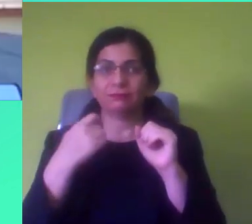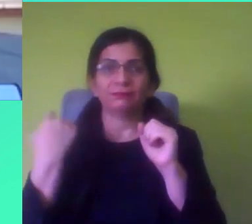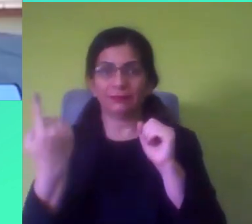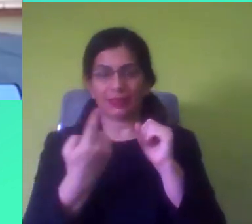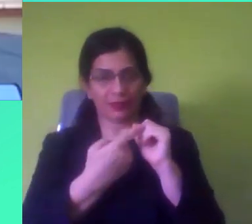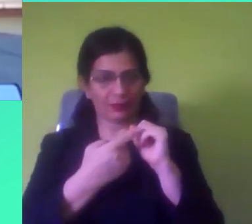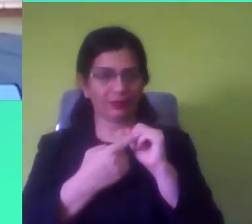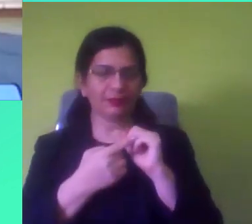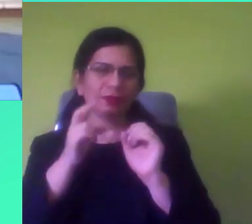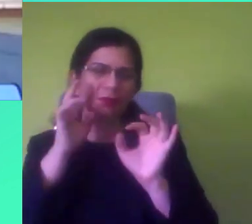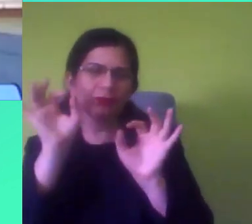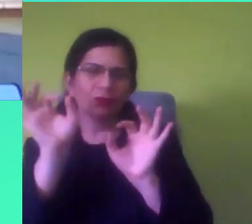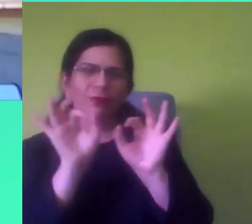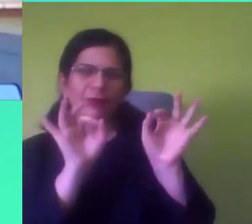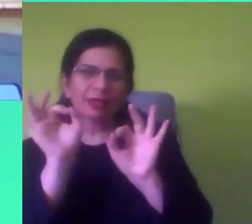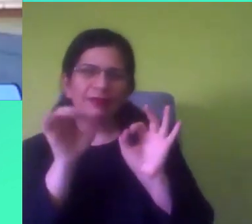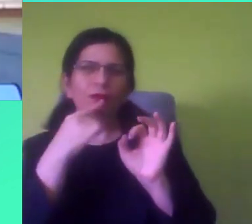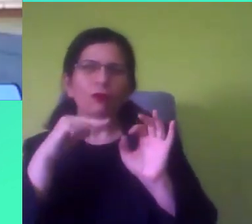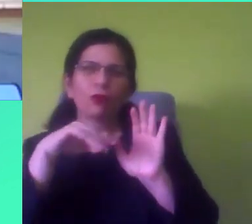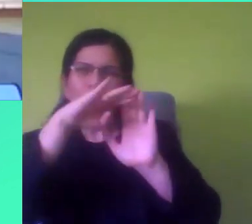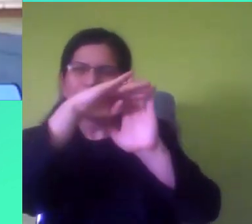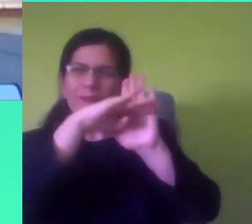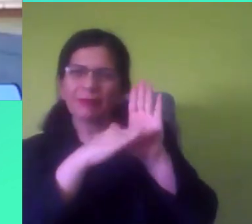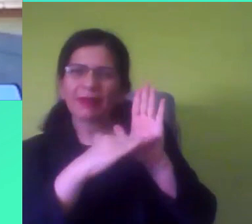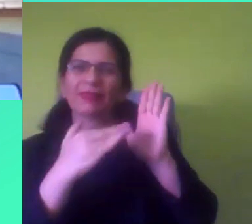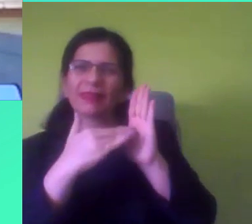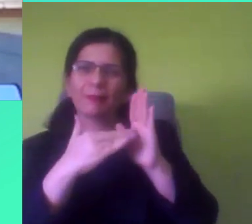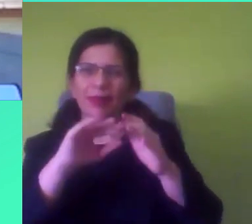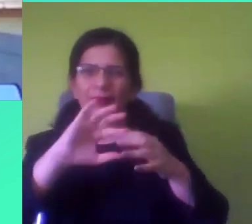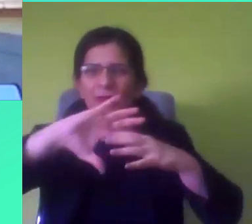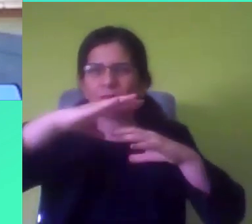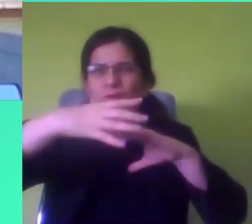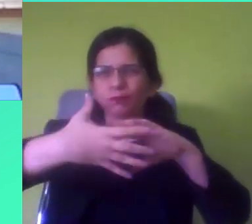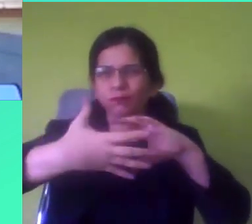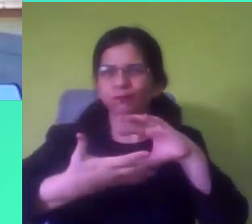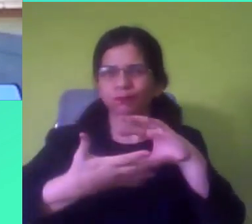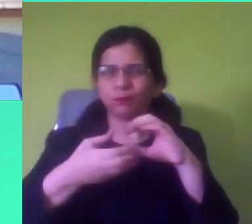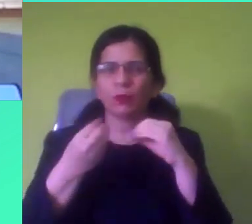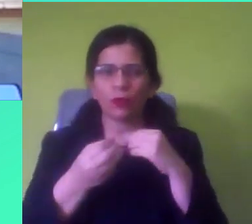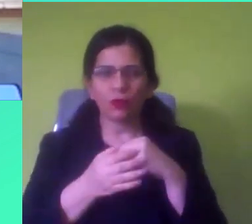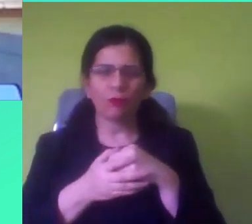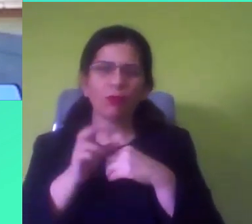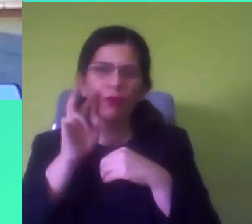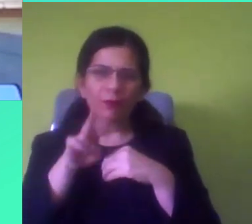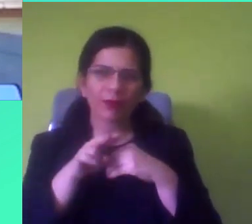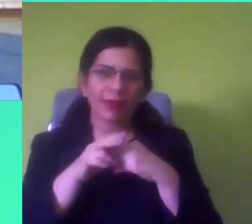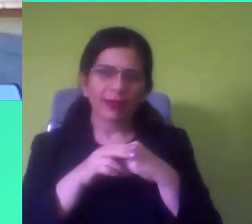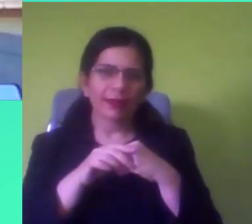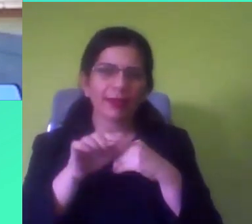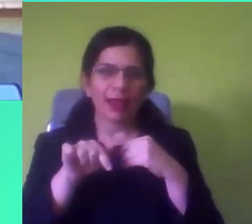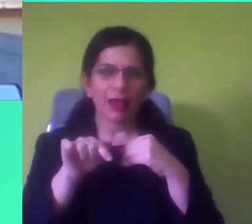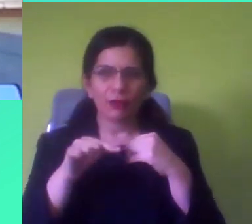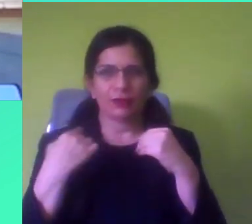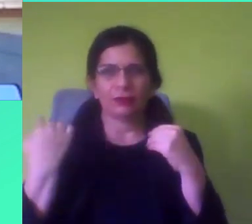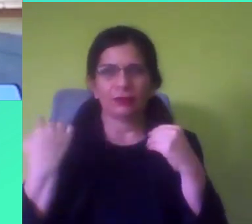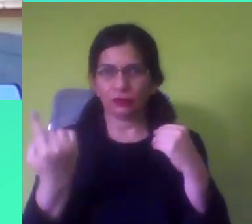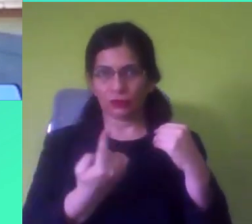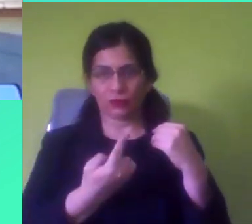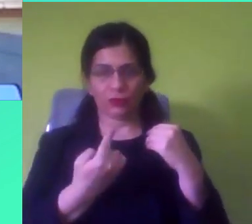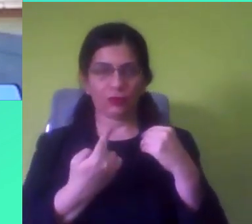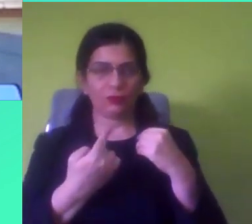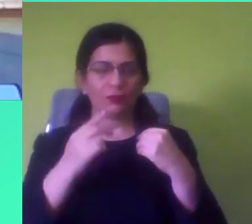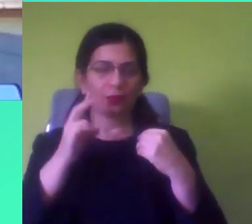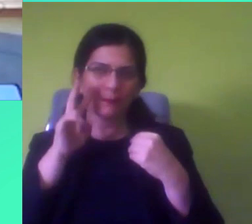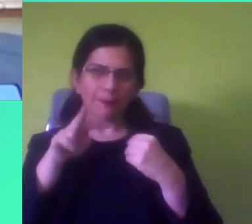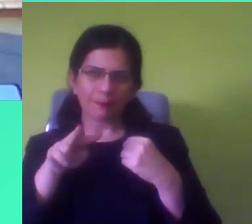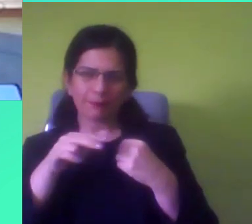para diferentes indicadores relacionados con la criósfera y los océanos, se observa, digamos, nosotros los científicos